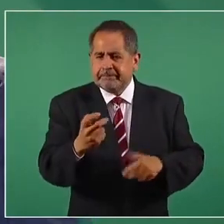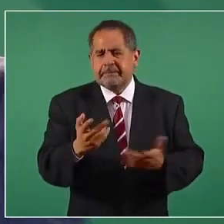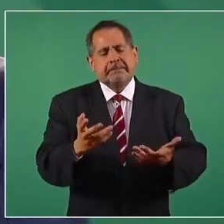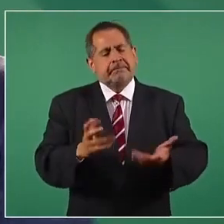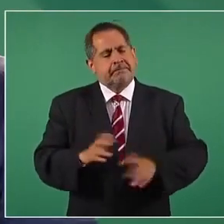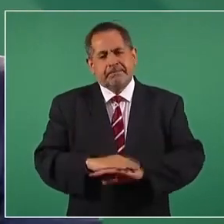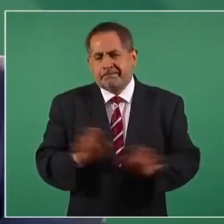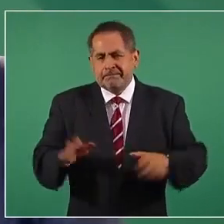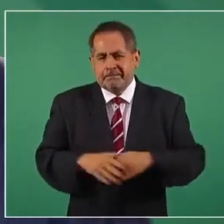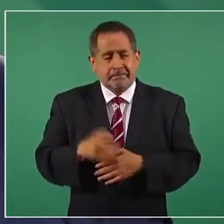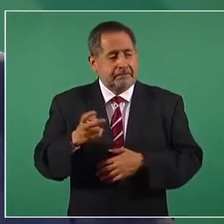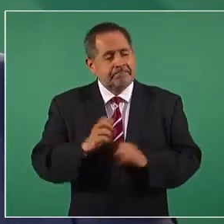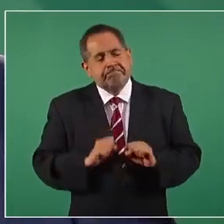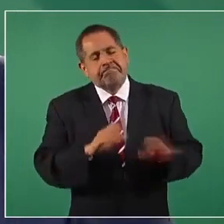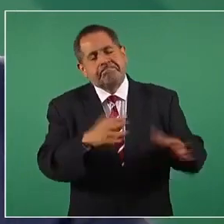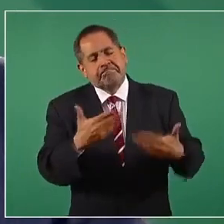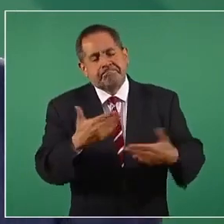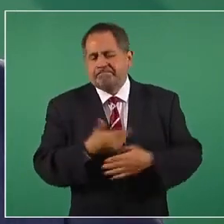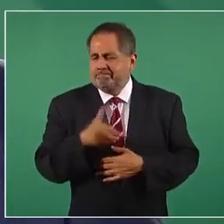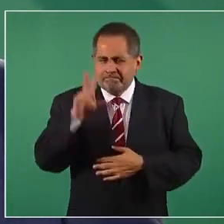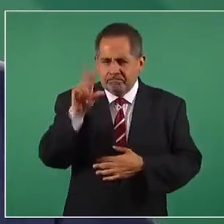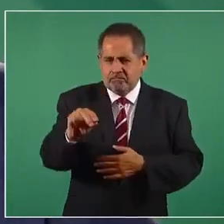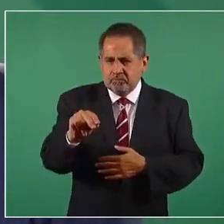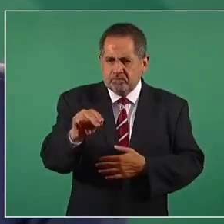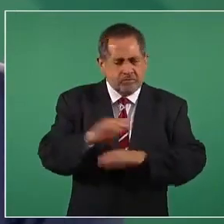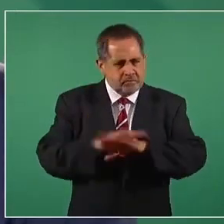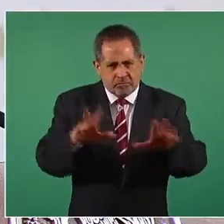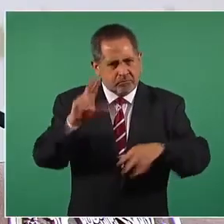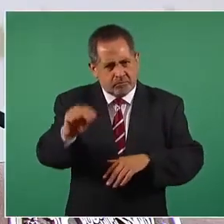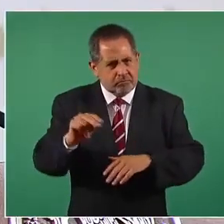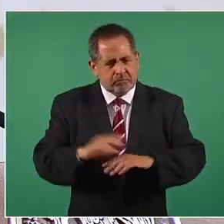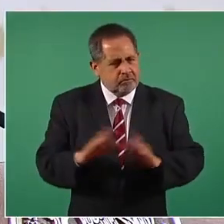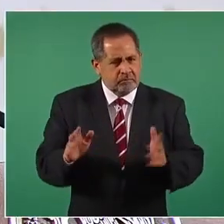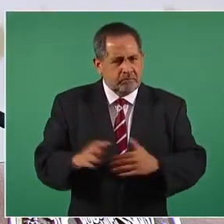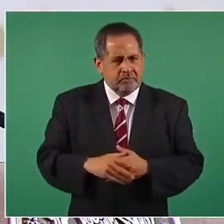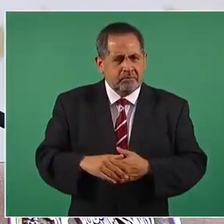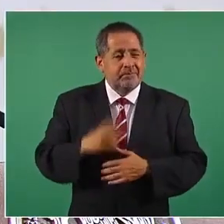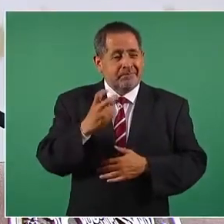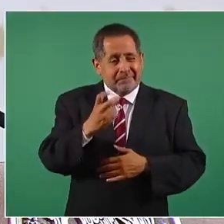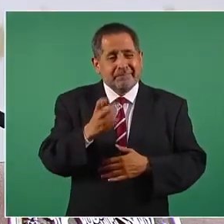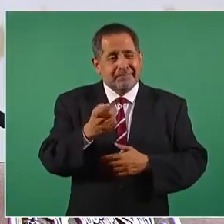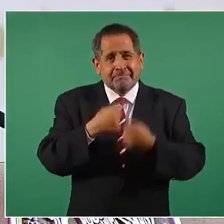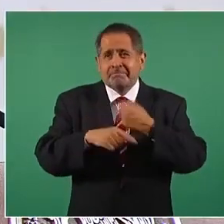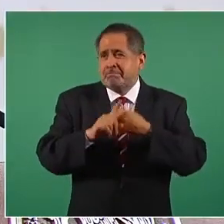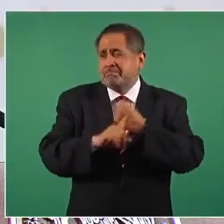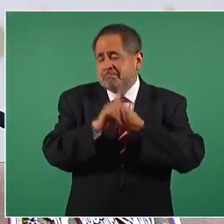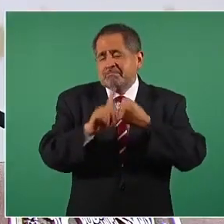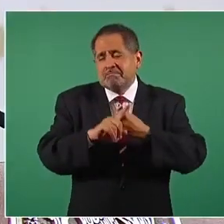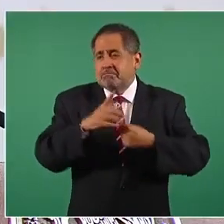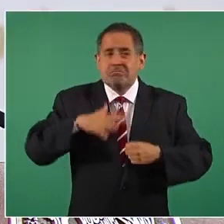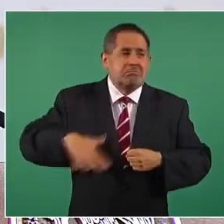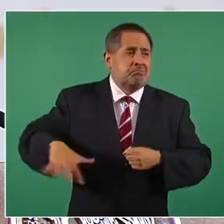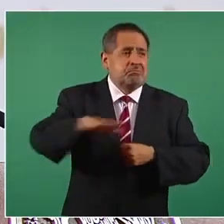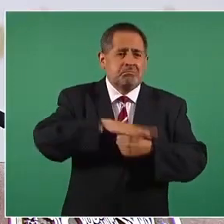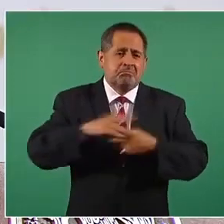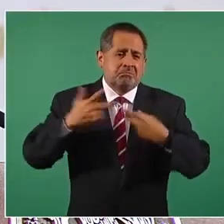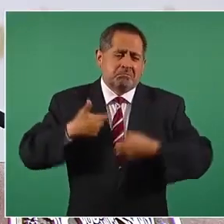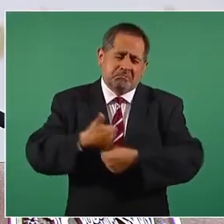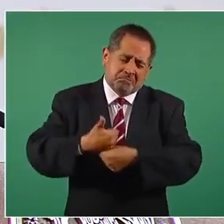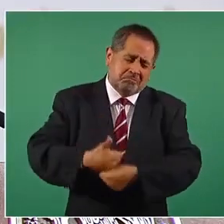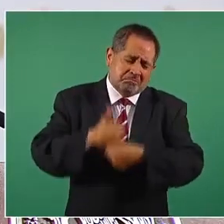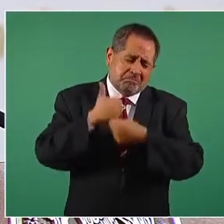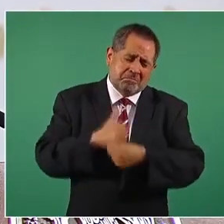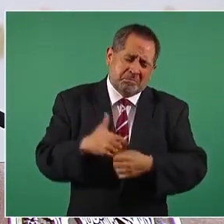Y eso no hay que tolerarlo, no hay que permitirlo, porque eso ha causado mucho dolor, mucho sufrimiento.